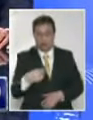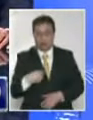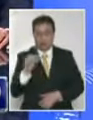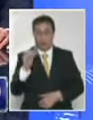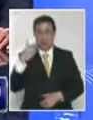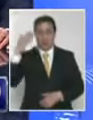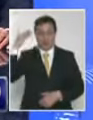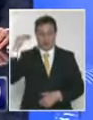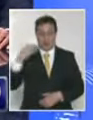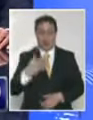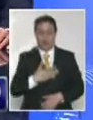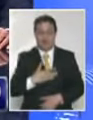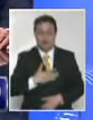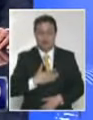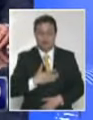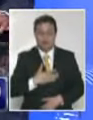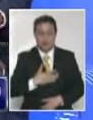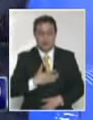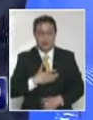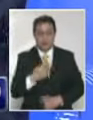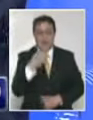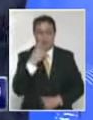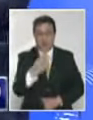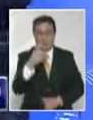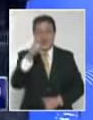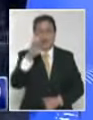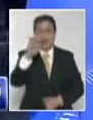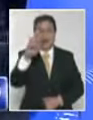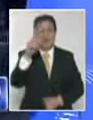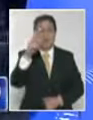yo miraba a Alberto Cardemil